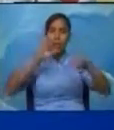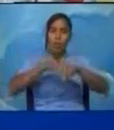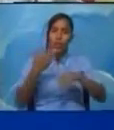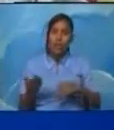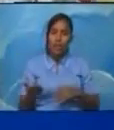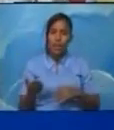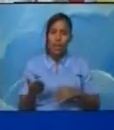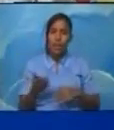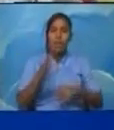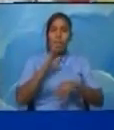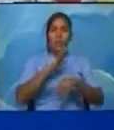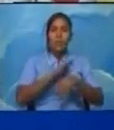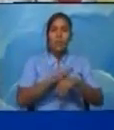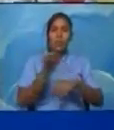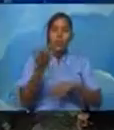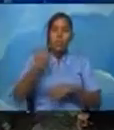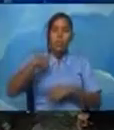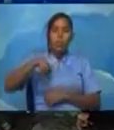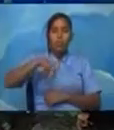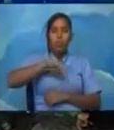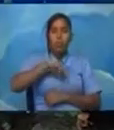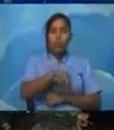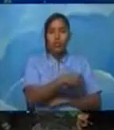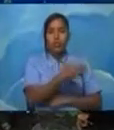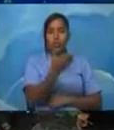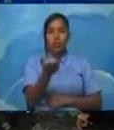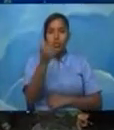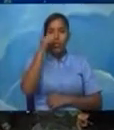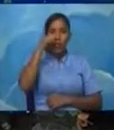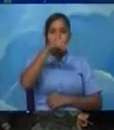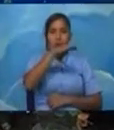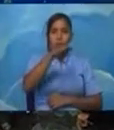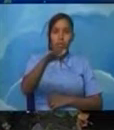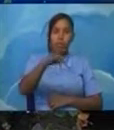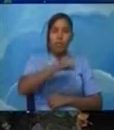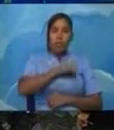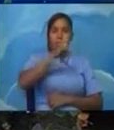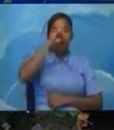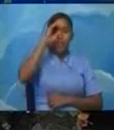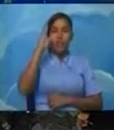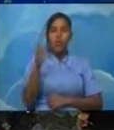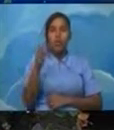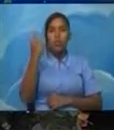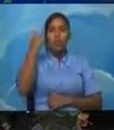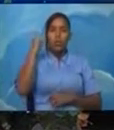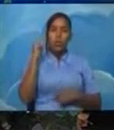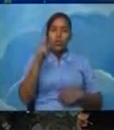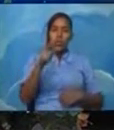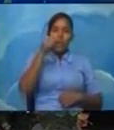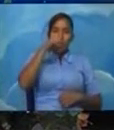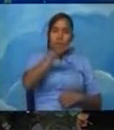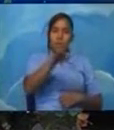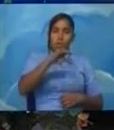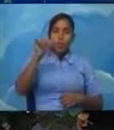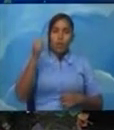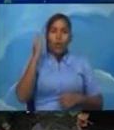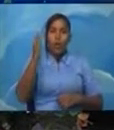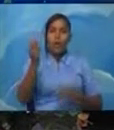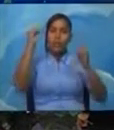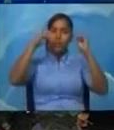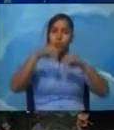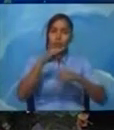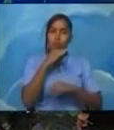puso bravo? Por vosotros. Por vosotros, por causa de ustedes. Jehová se